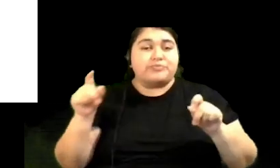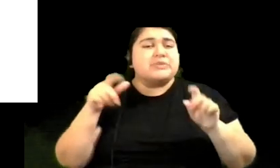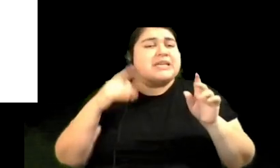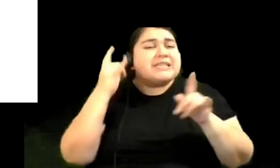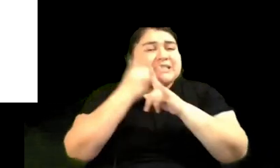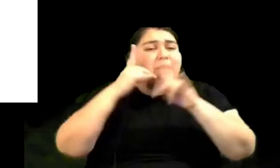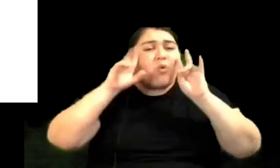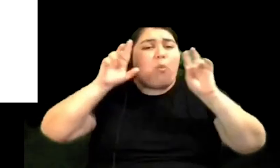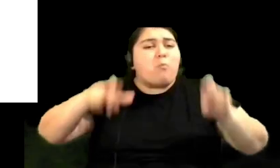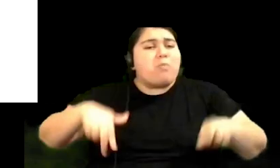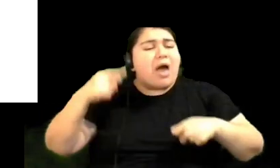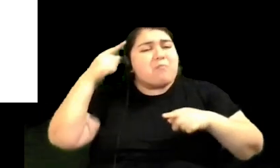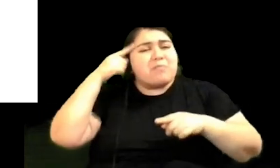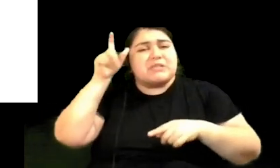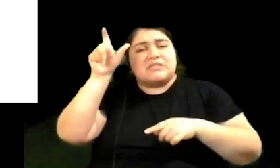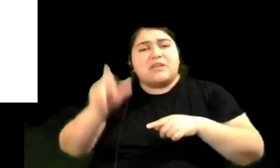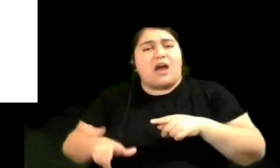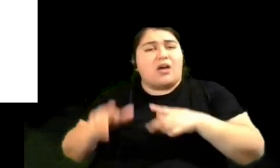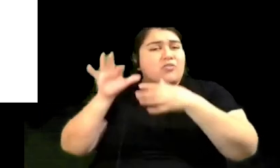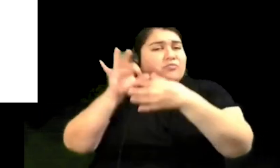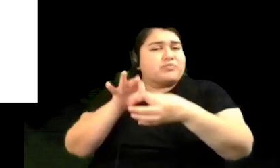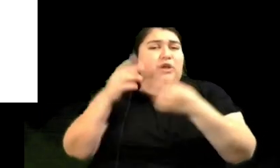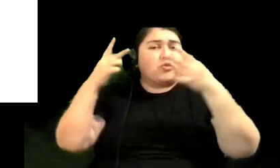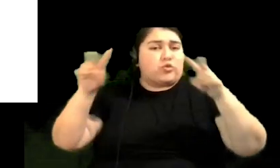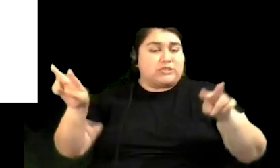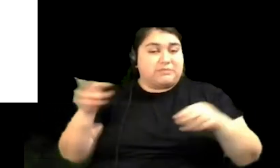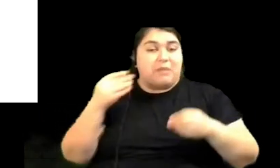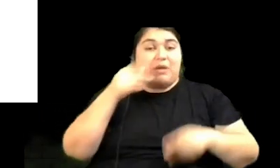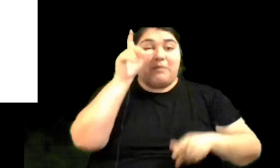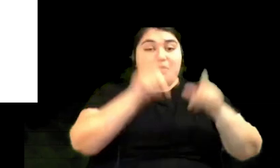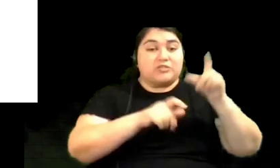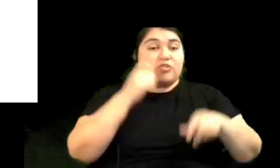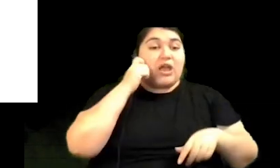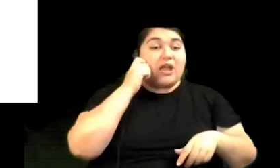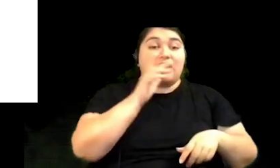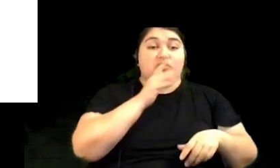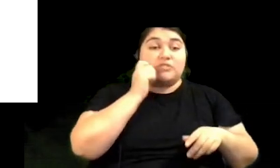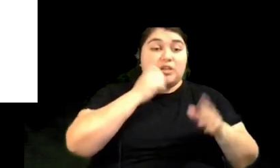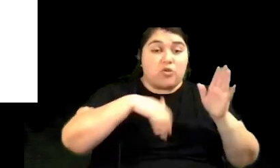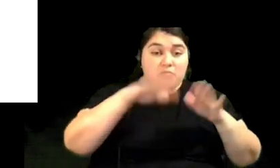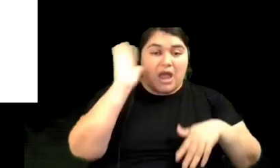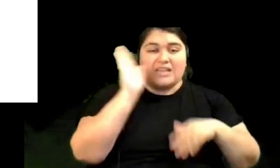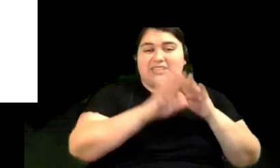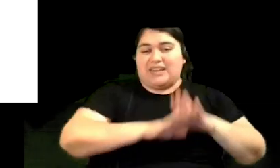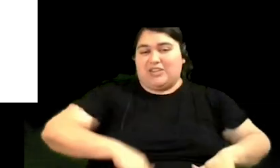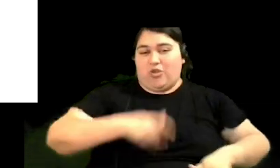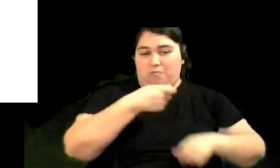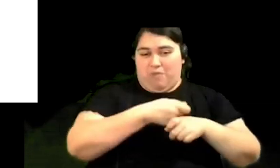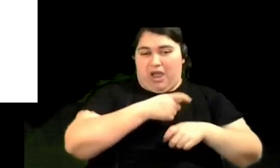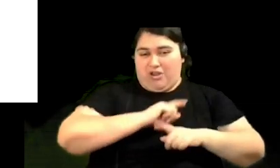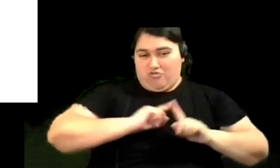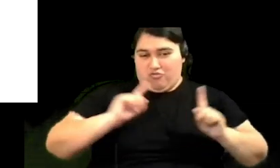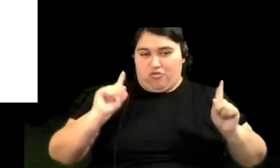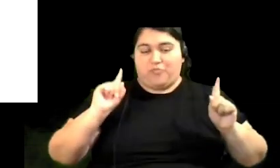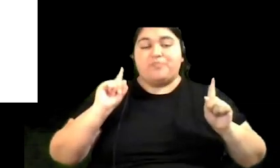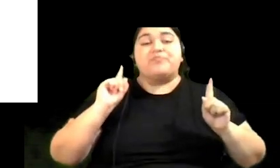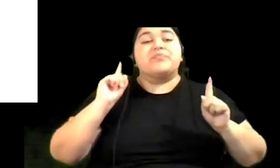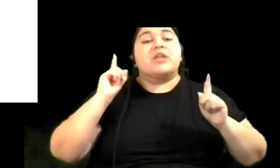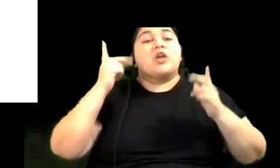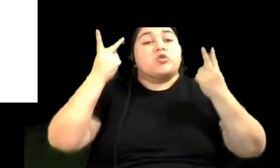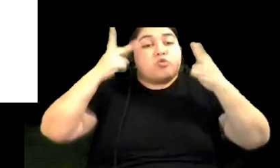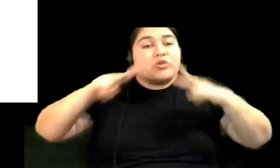¿Cuáles son los contribuyentes? Las personas físicas mayores de 14 años, o sea, los menores no pagan. Los turistas, en función de la Organización Mundial del